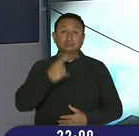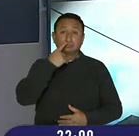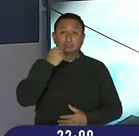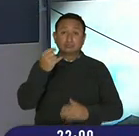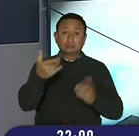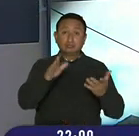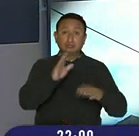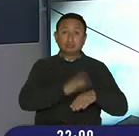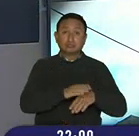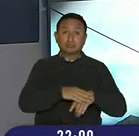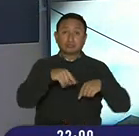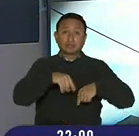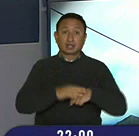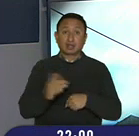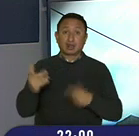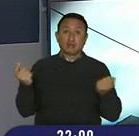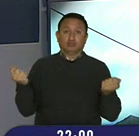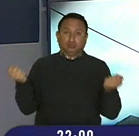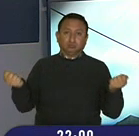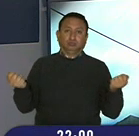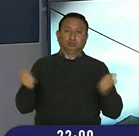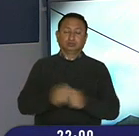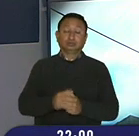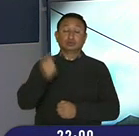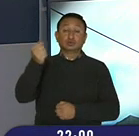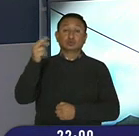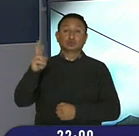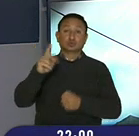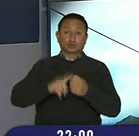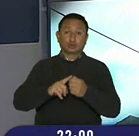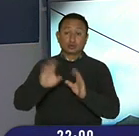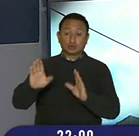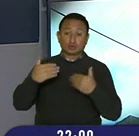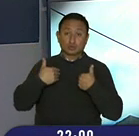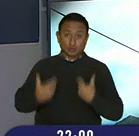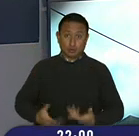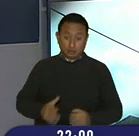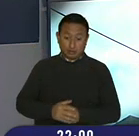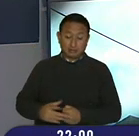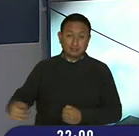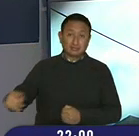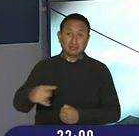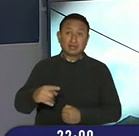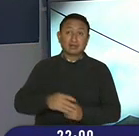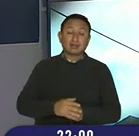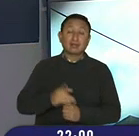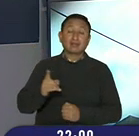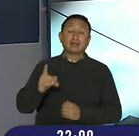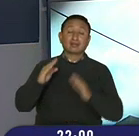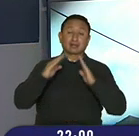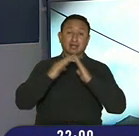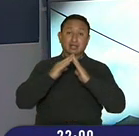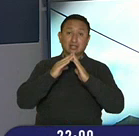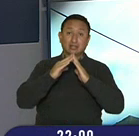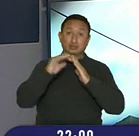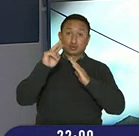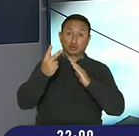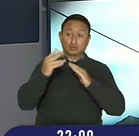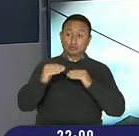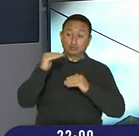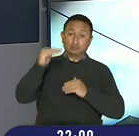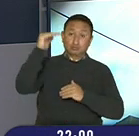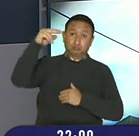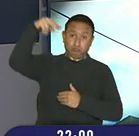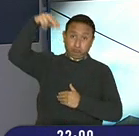hombre murió producto de una descarga eléctrica en el sur de Quito. El cuerpo fue levantado desde la terraza de una casa de dos